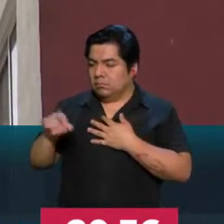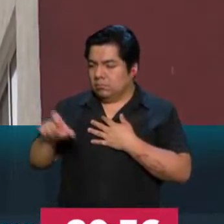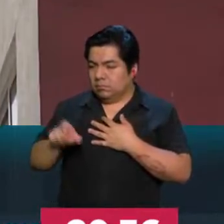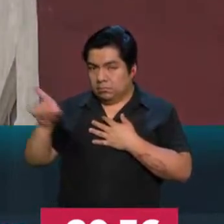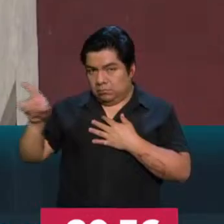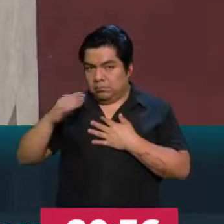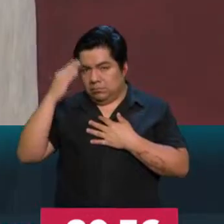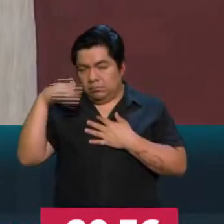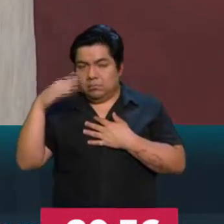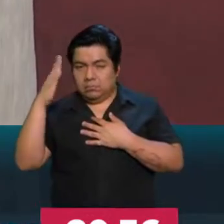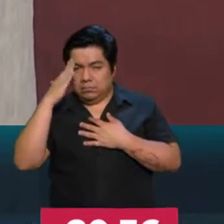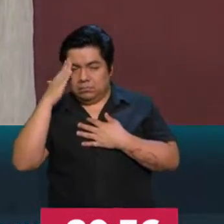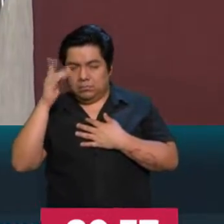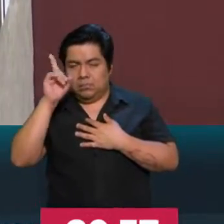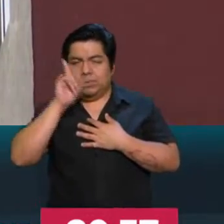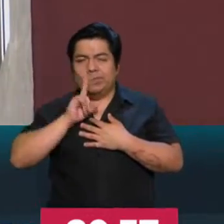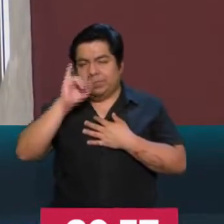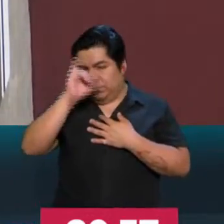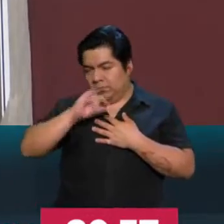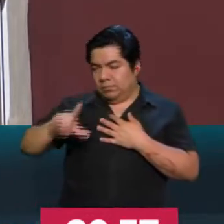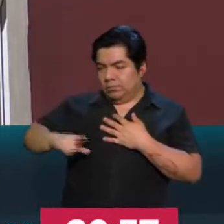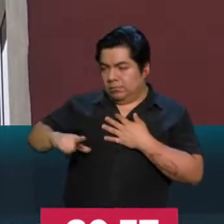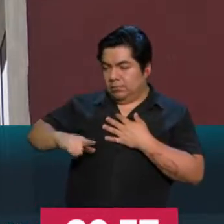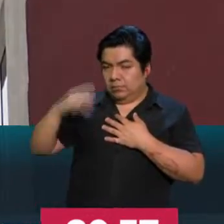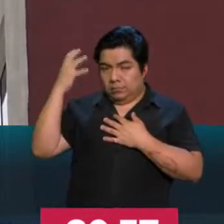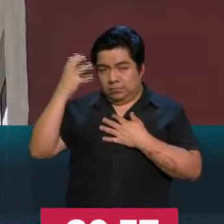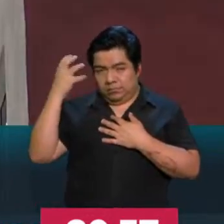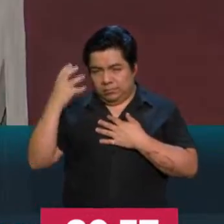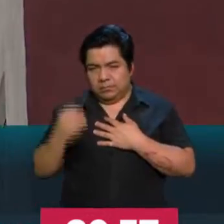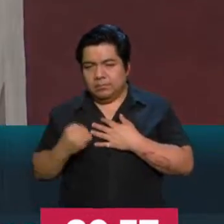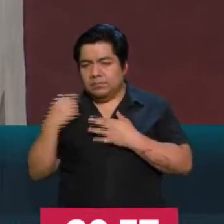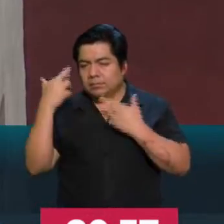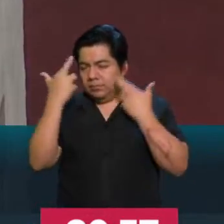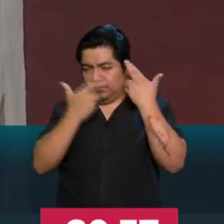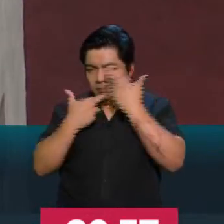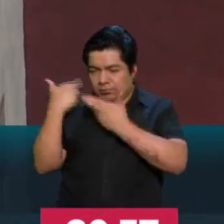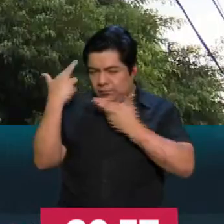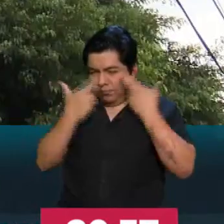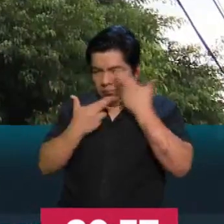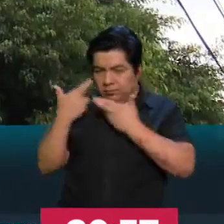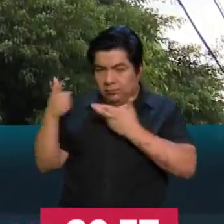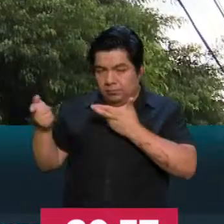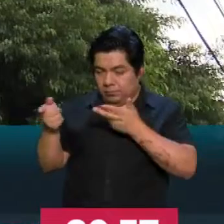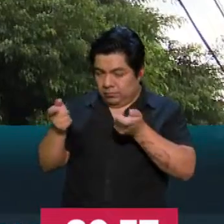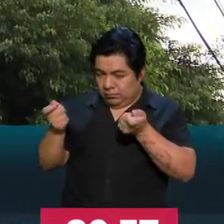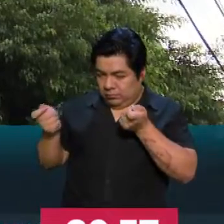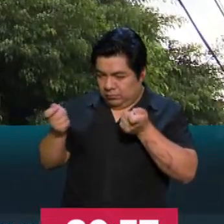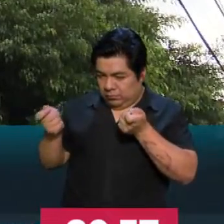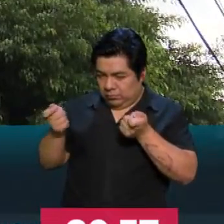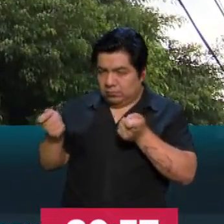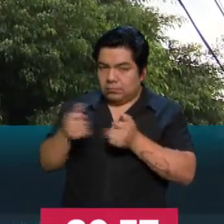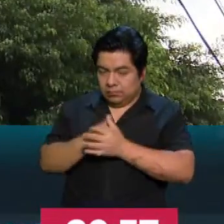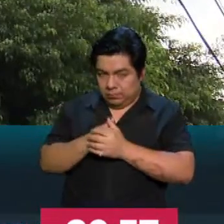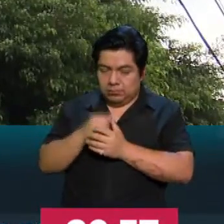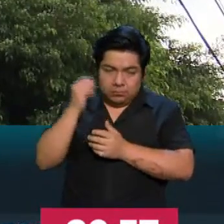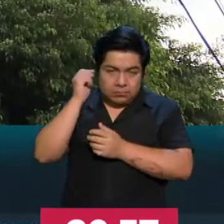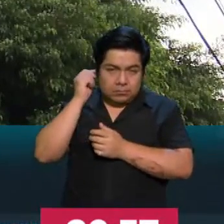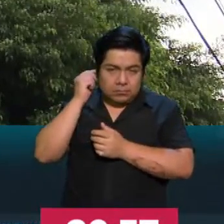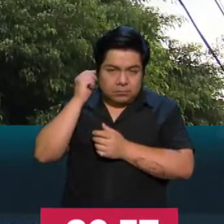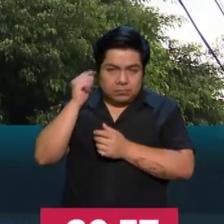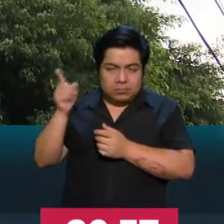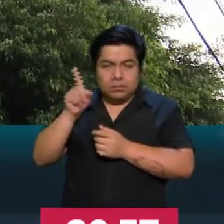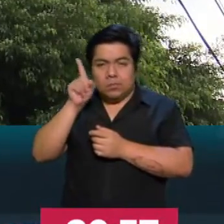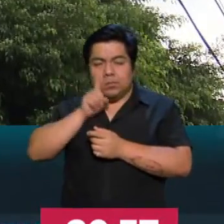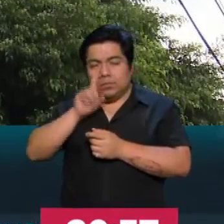la propia jefa de gobierno, es decir, ese análisis contó con la conducción de la jefa de gobierno,